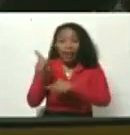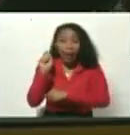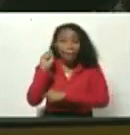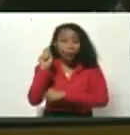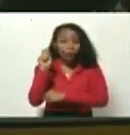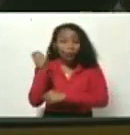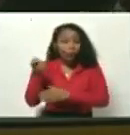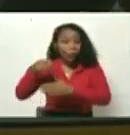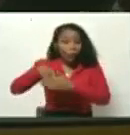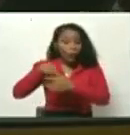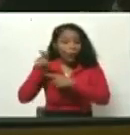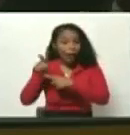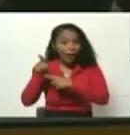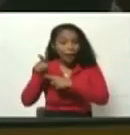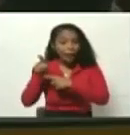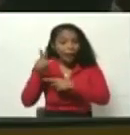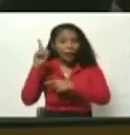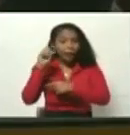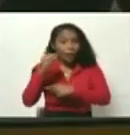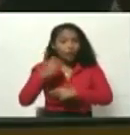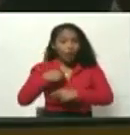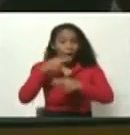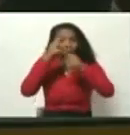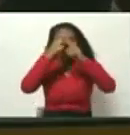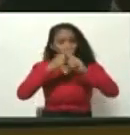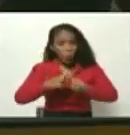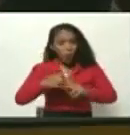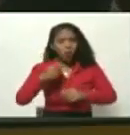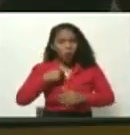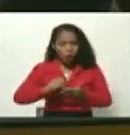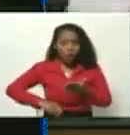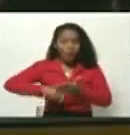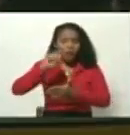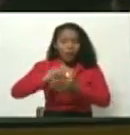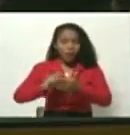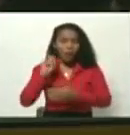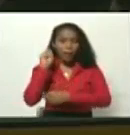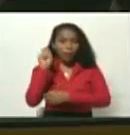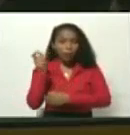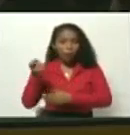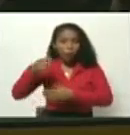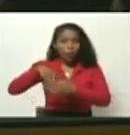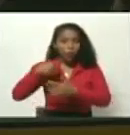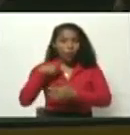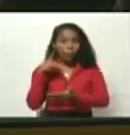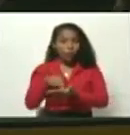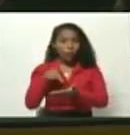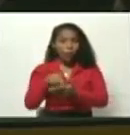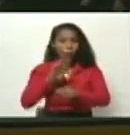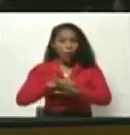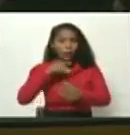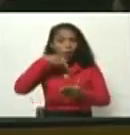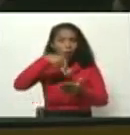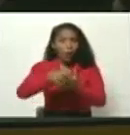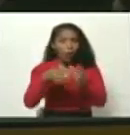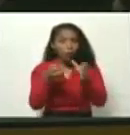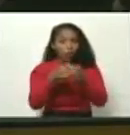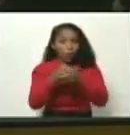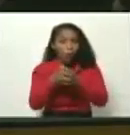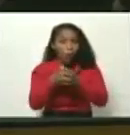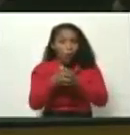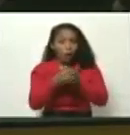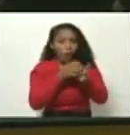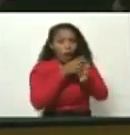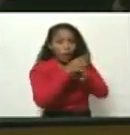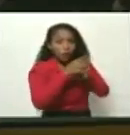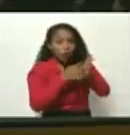cuenta. También tuve el honor de que fui firmante del punto de cuenta, porque se nombró una comisión reestructuradora de la milicia